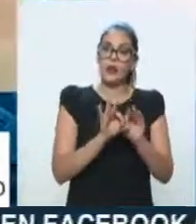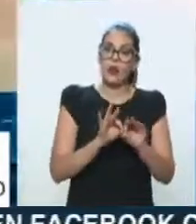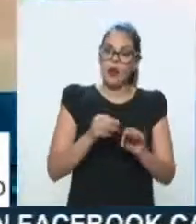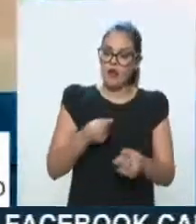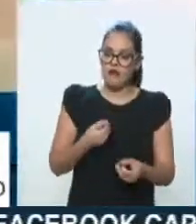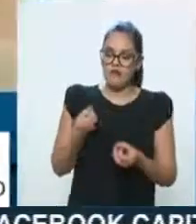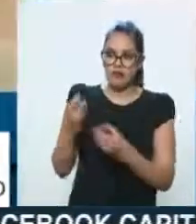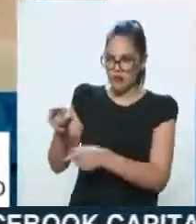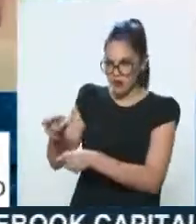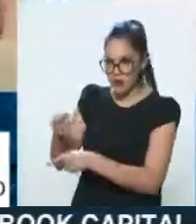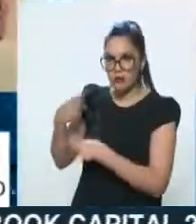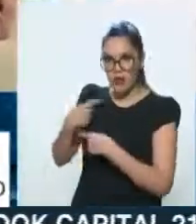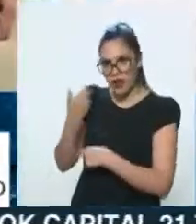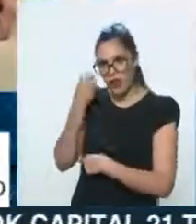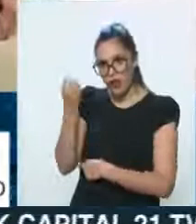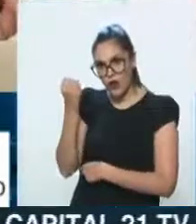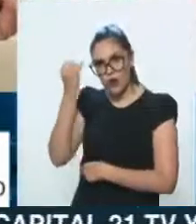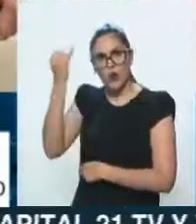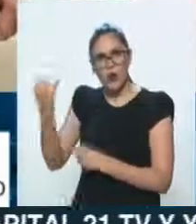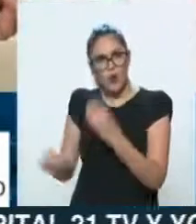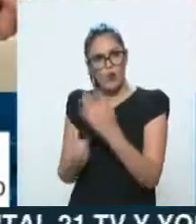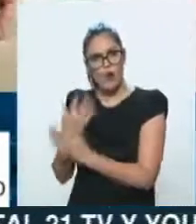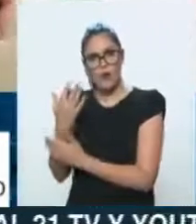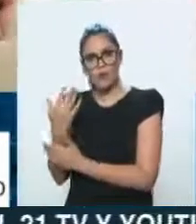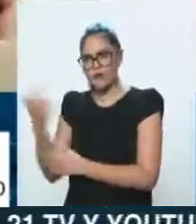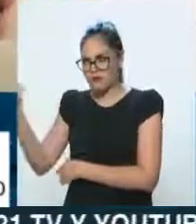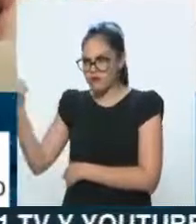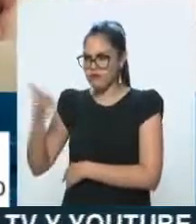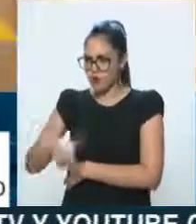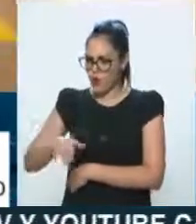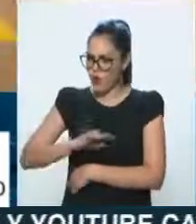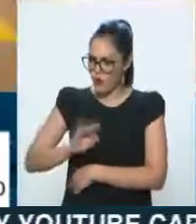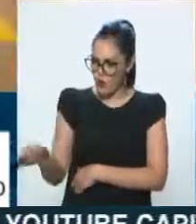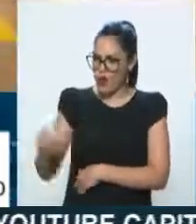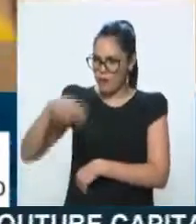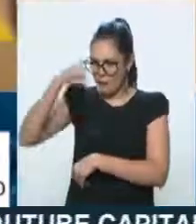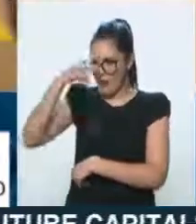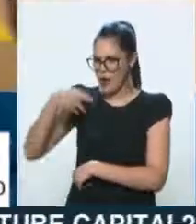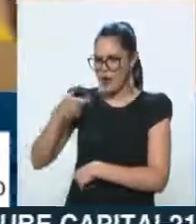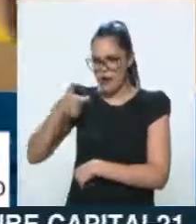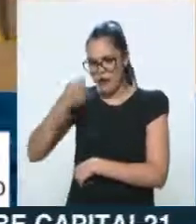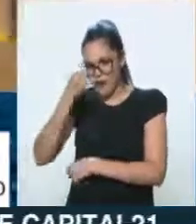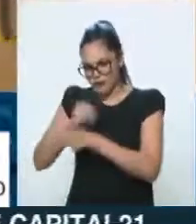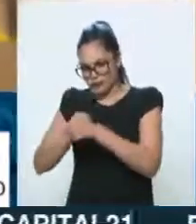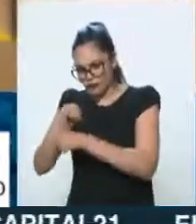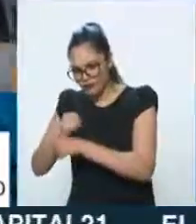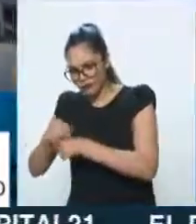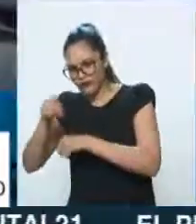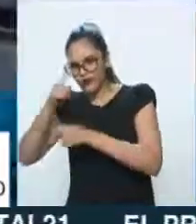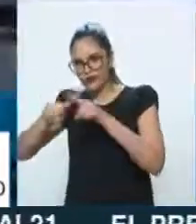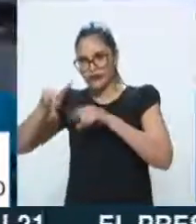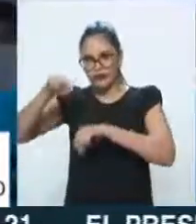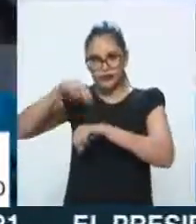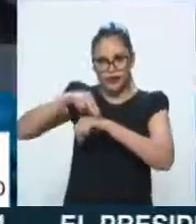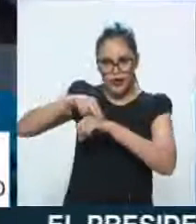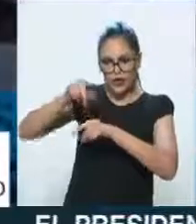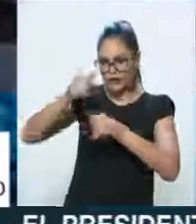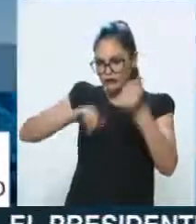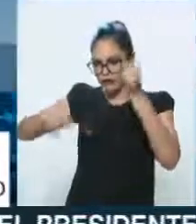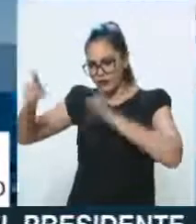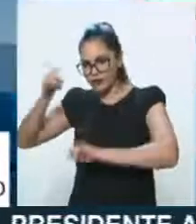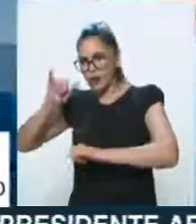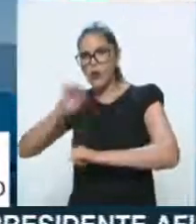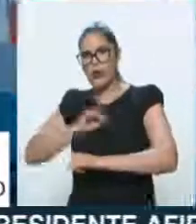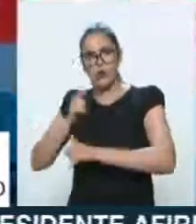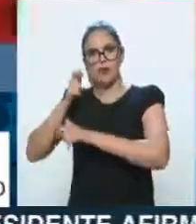darle protección a los innovadores para que inviertan en México en investigación clínica, se generen estos medicamentos de nueva generación y también